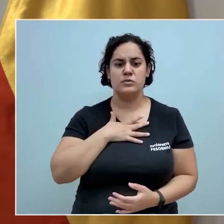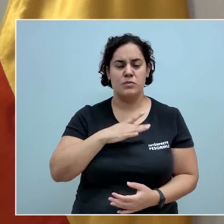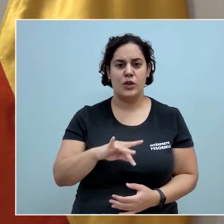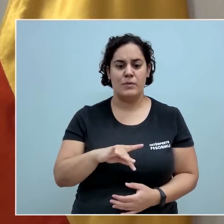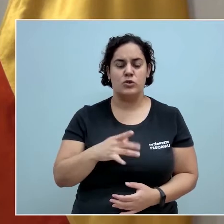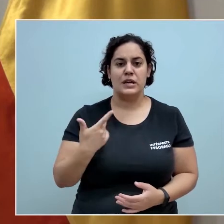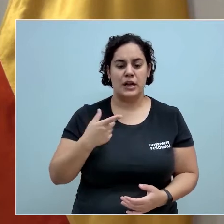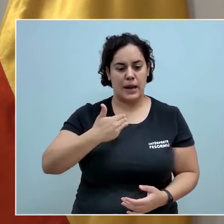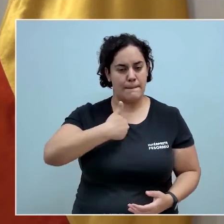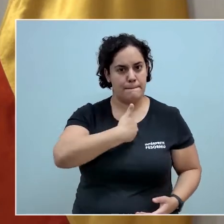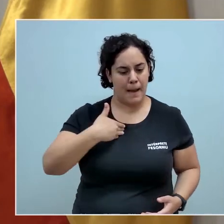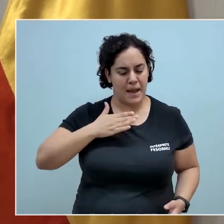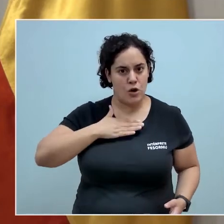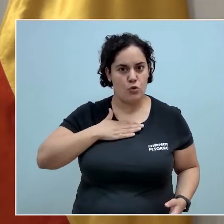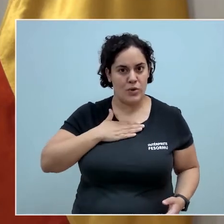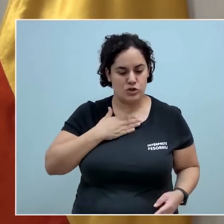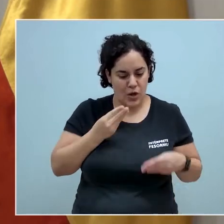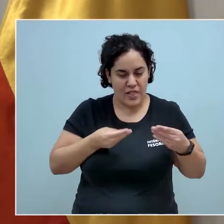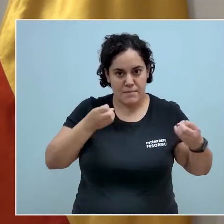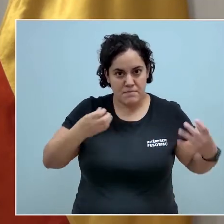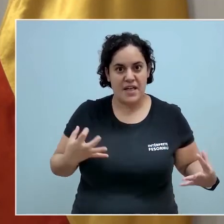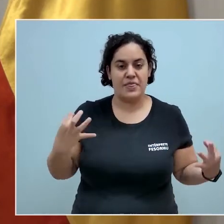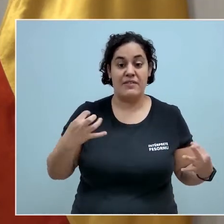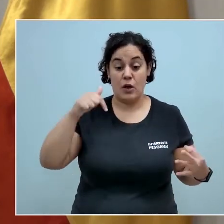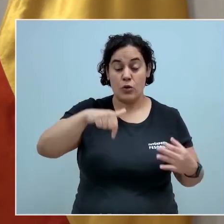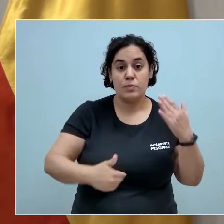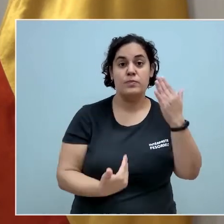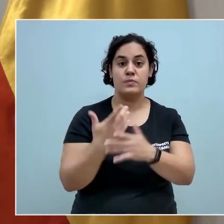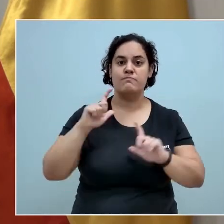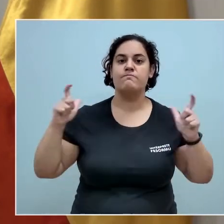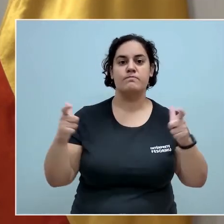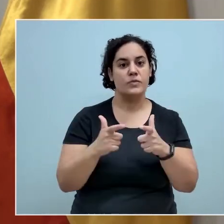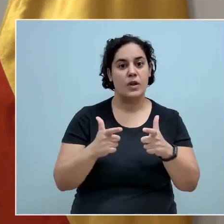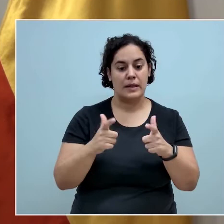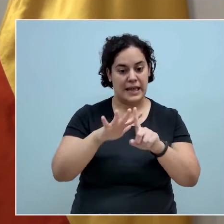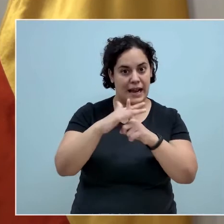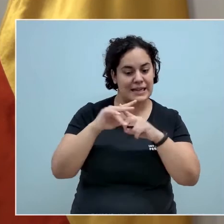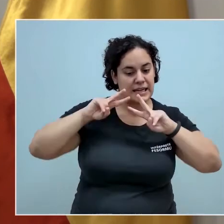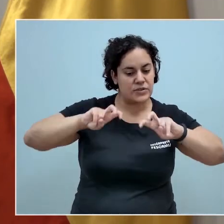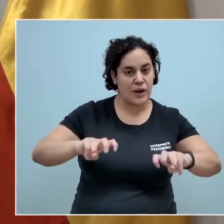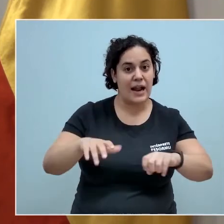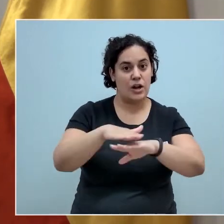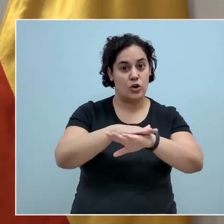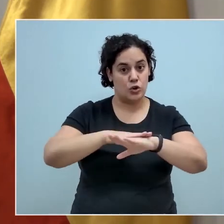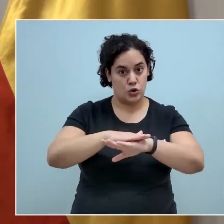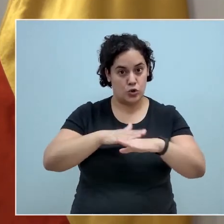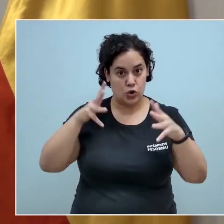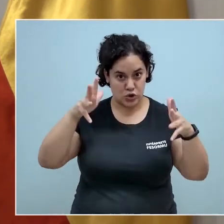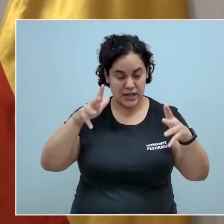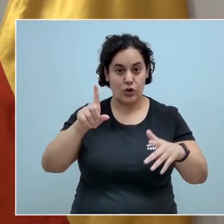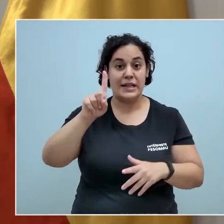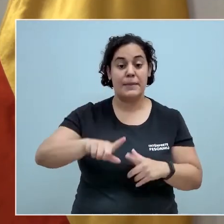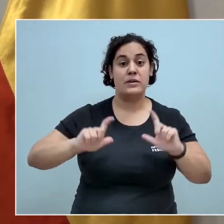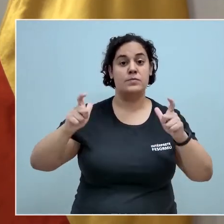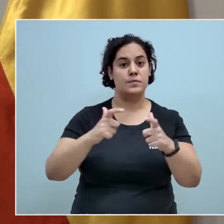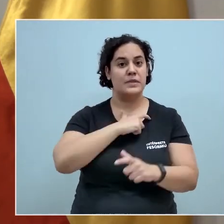toca participar más activamente. Esta mañana nos hemos vuelto a reunir a analizar la situación tanto en el Consejo de Gobierno como en la